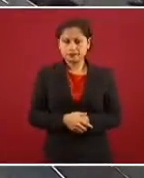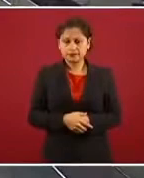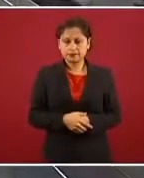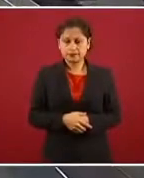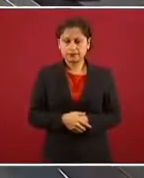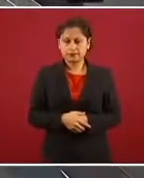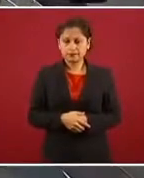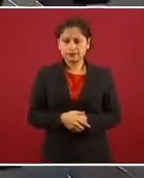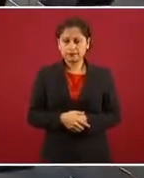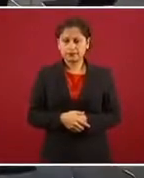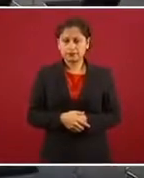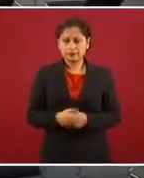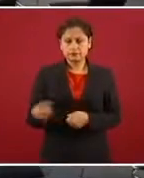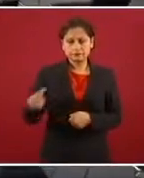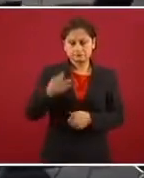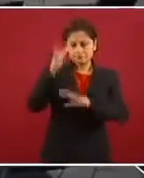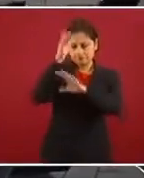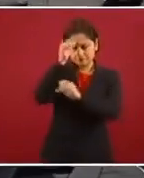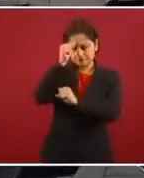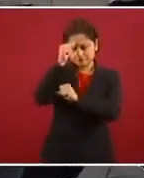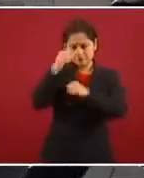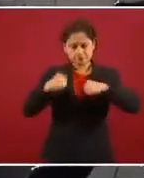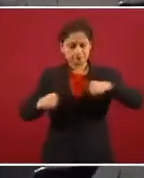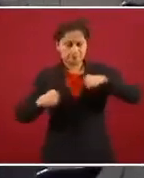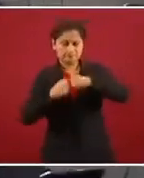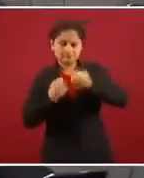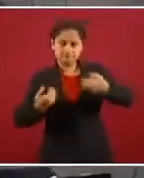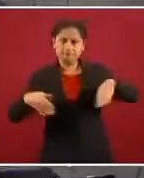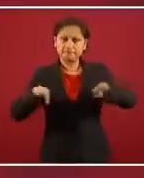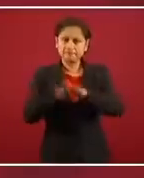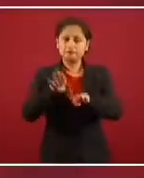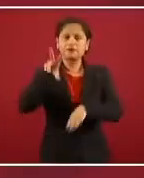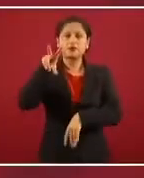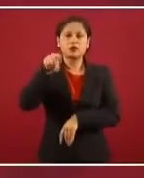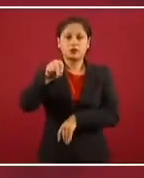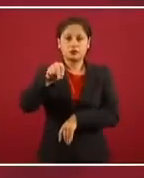el acuerdo fue no cerrar fronteras y no